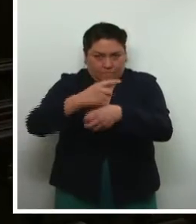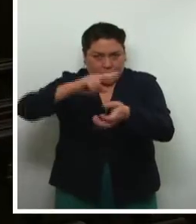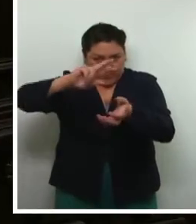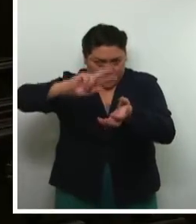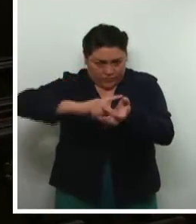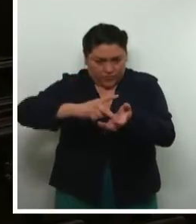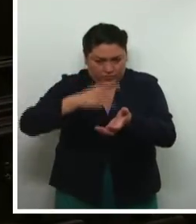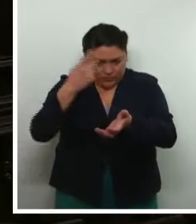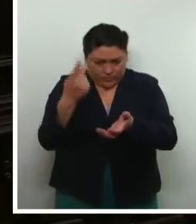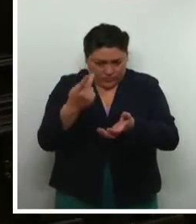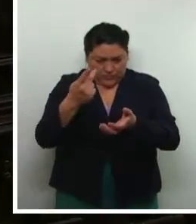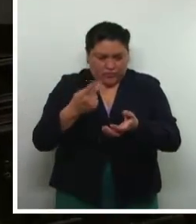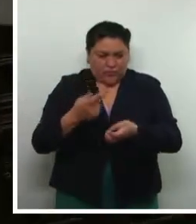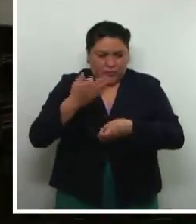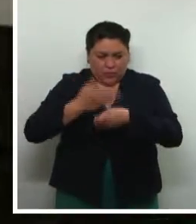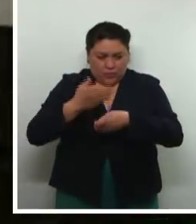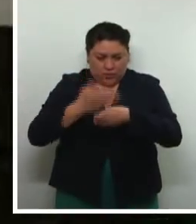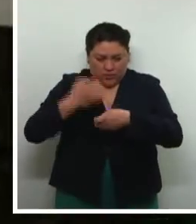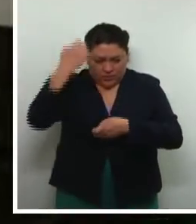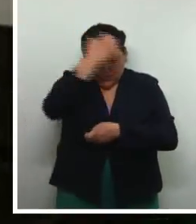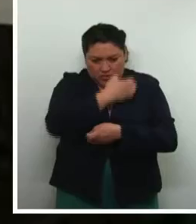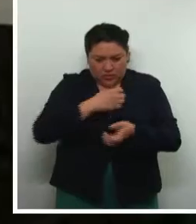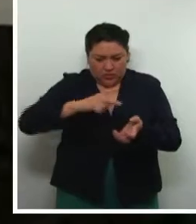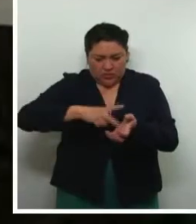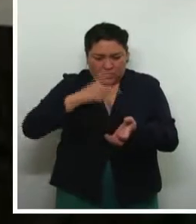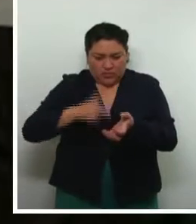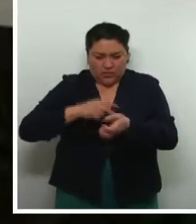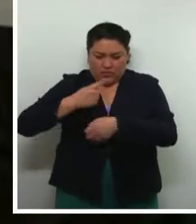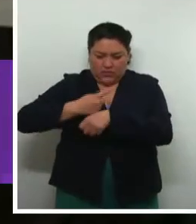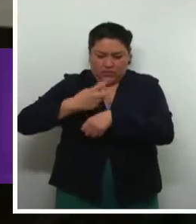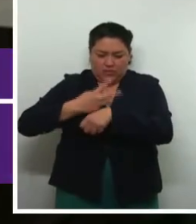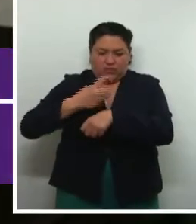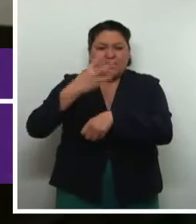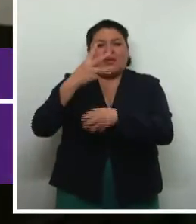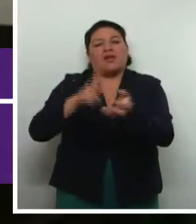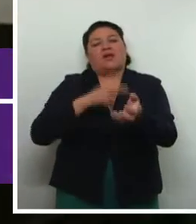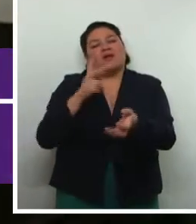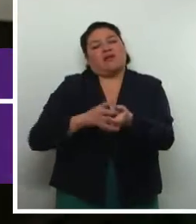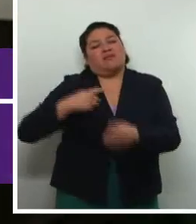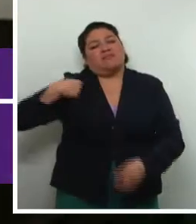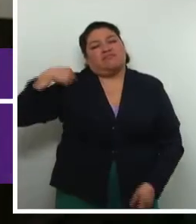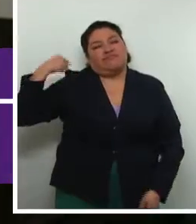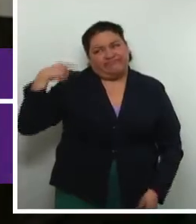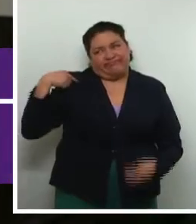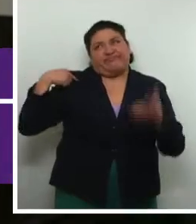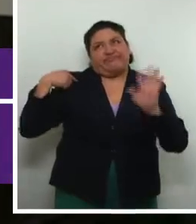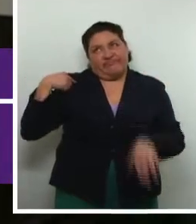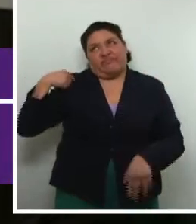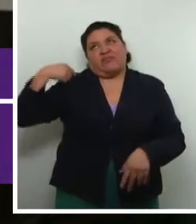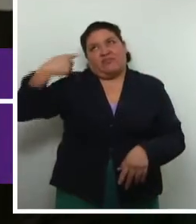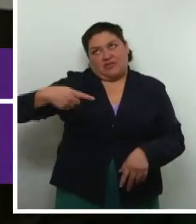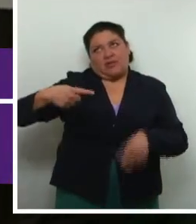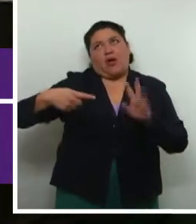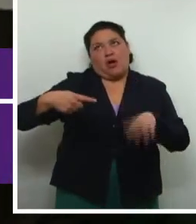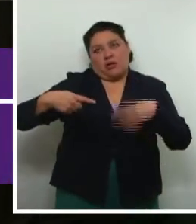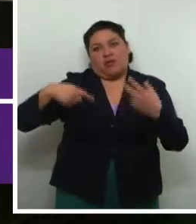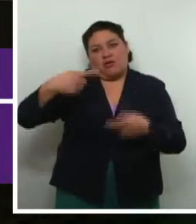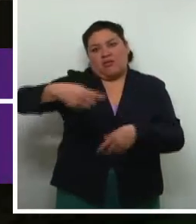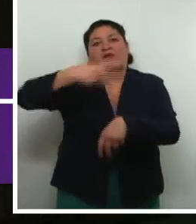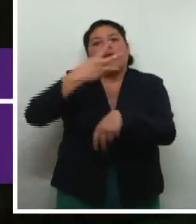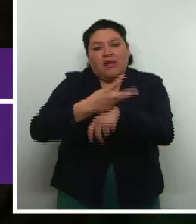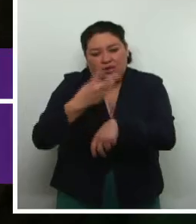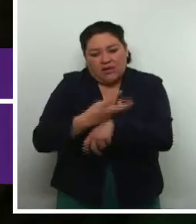reedición, creo que es la tercera edición de esta discusión, tiene que ver, entre otras cosas,